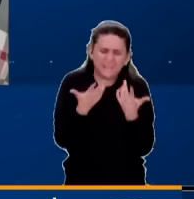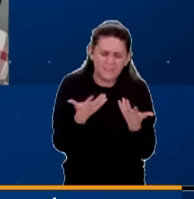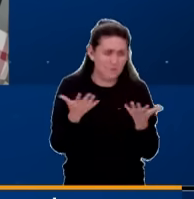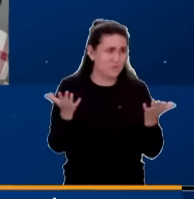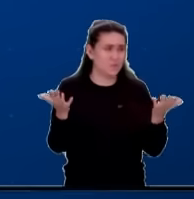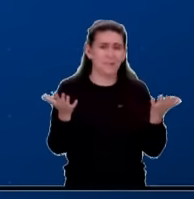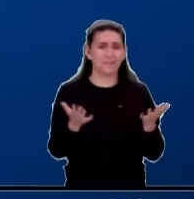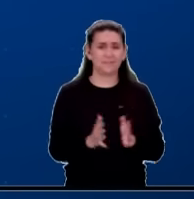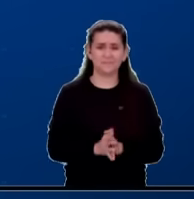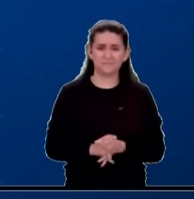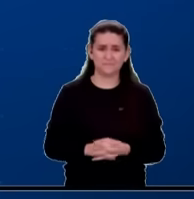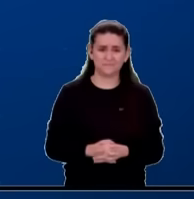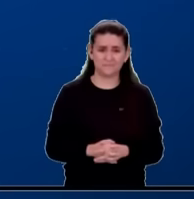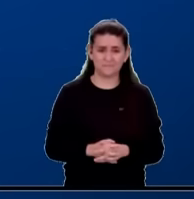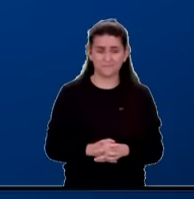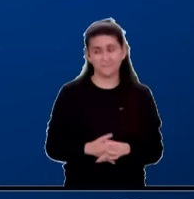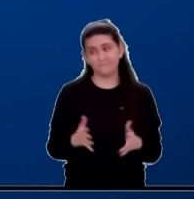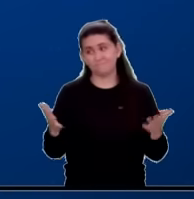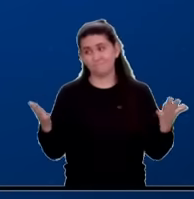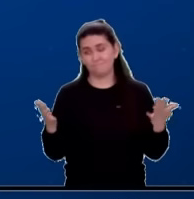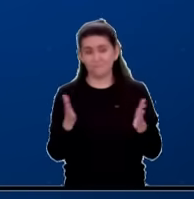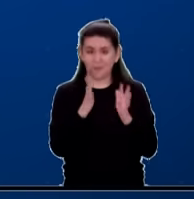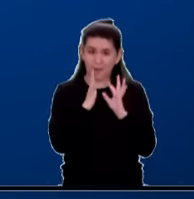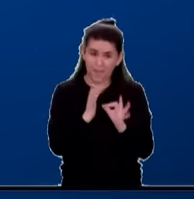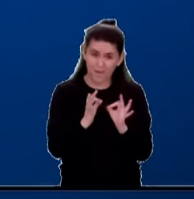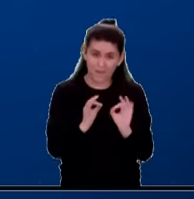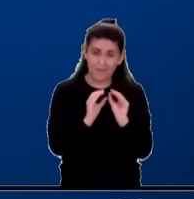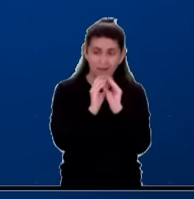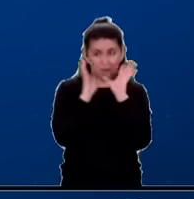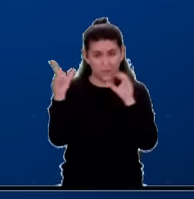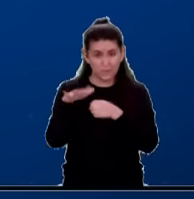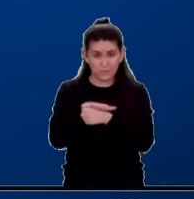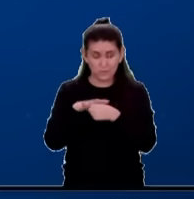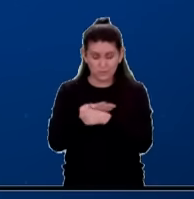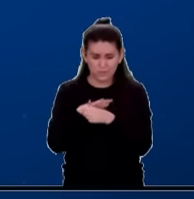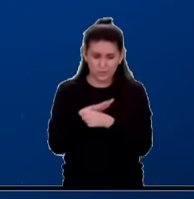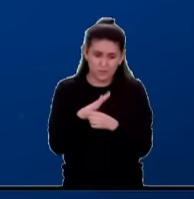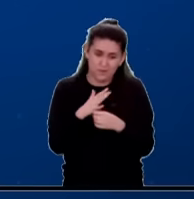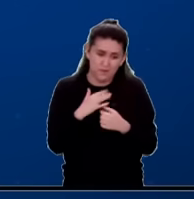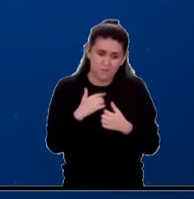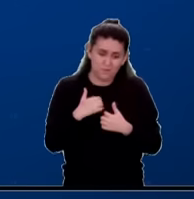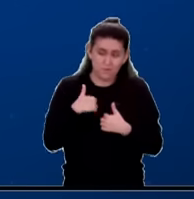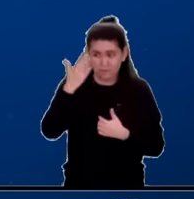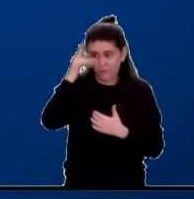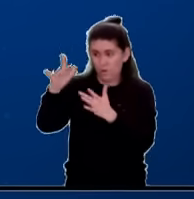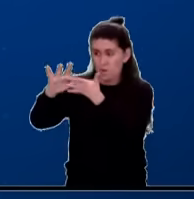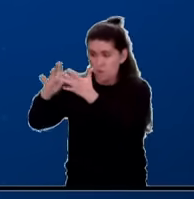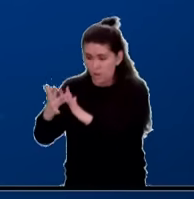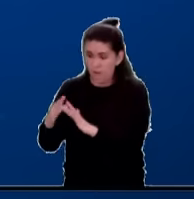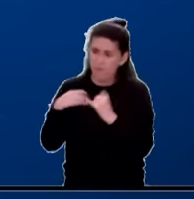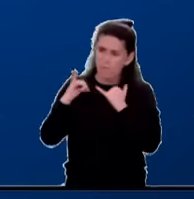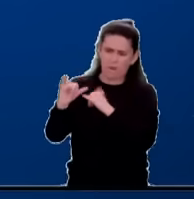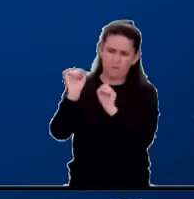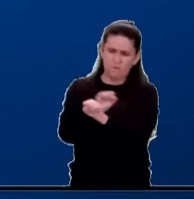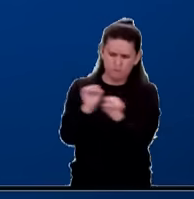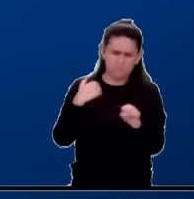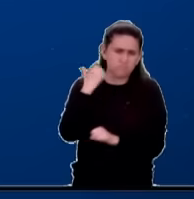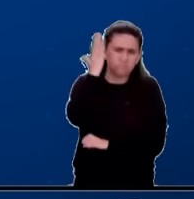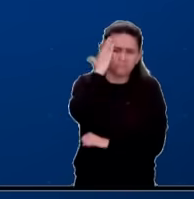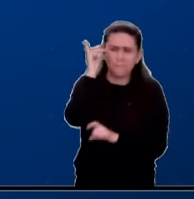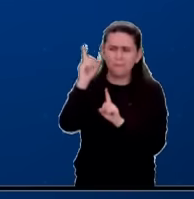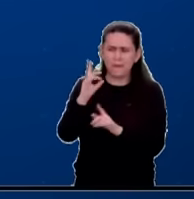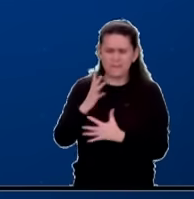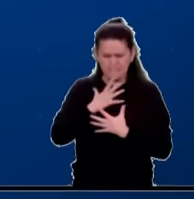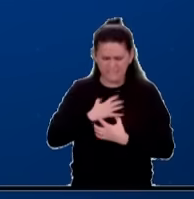No. Es una verdadera tragedia, don Genaro, por supuesto, y no logramos imaginar ese dolor que usted está sintiendo y toda la familia de Michelle,